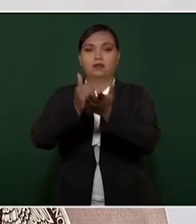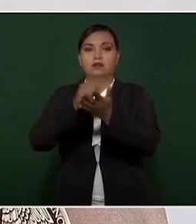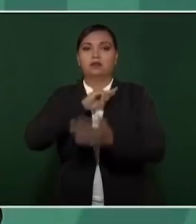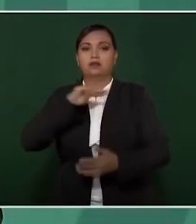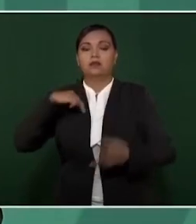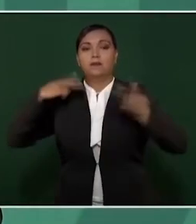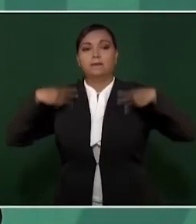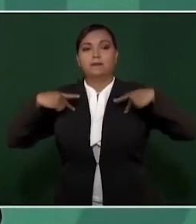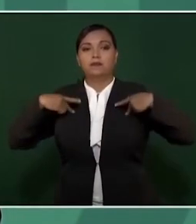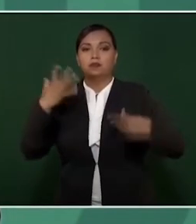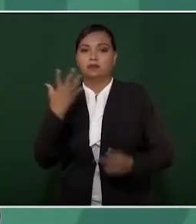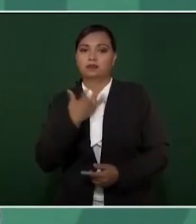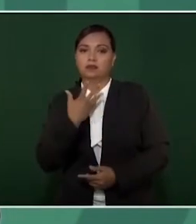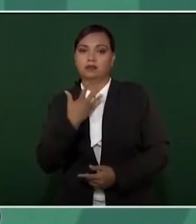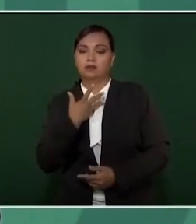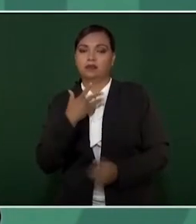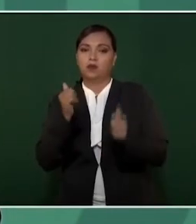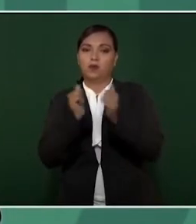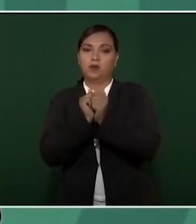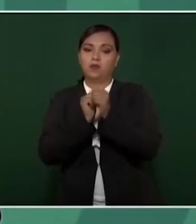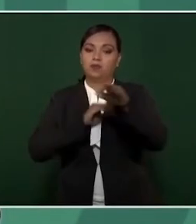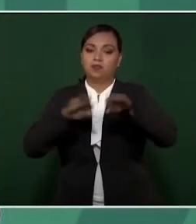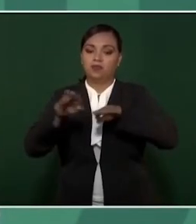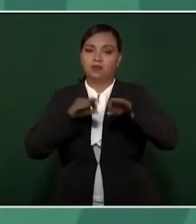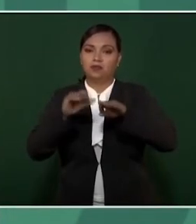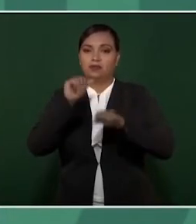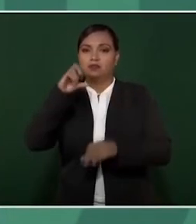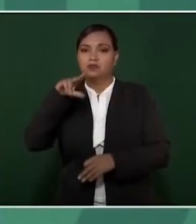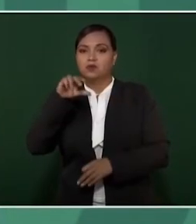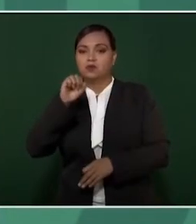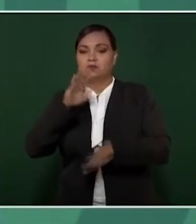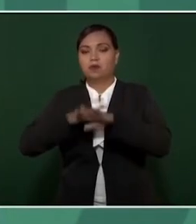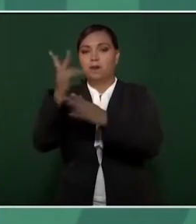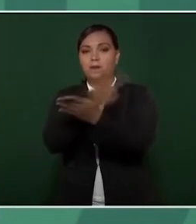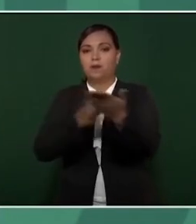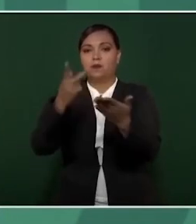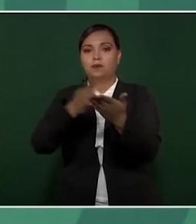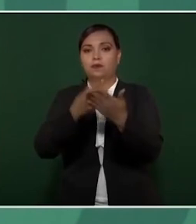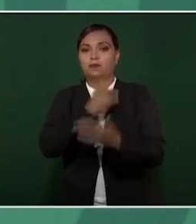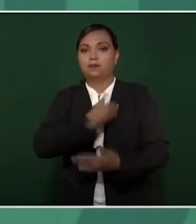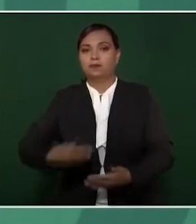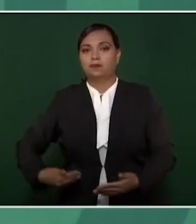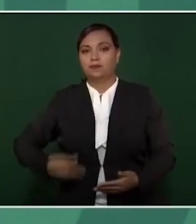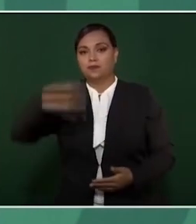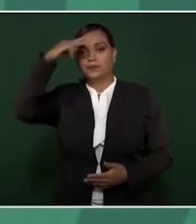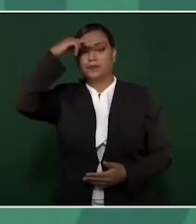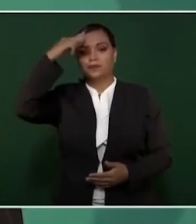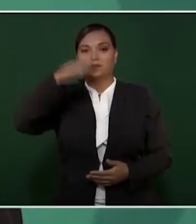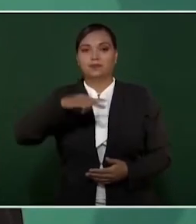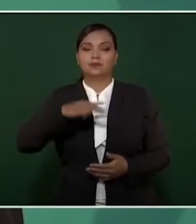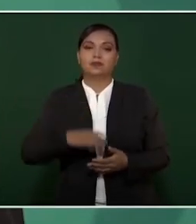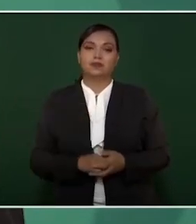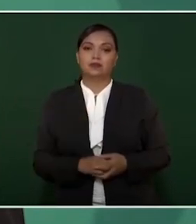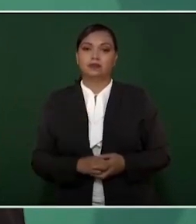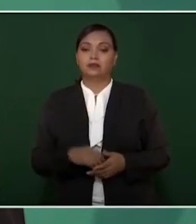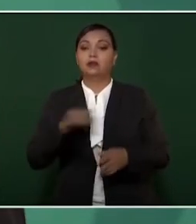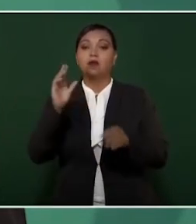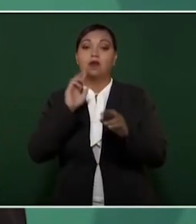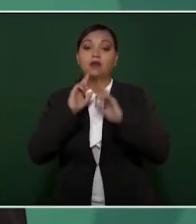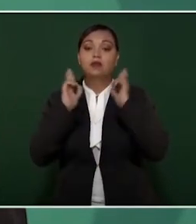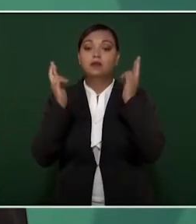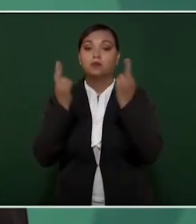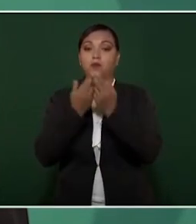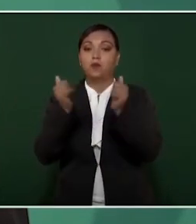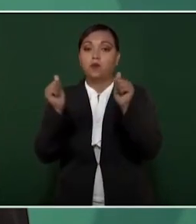nuestra gente recibe a través de obras, de acciones y programas del presidente de la República. En la reunión con